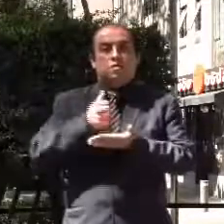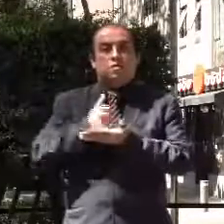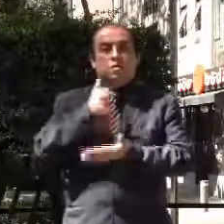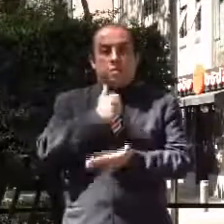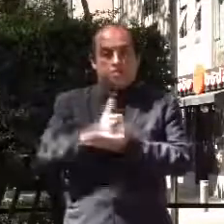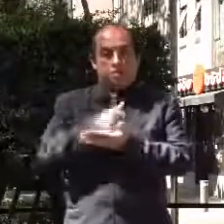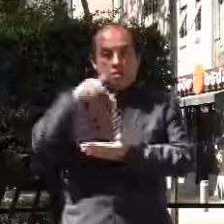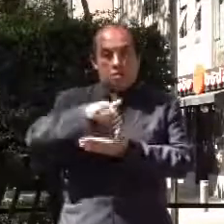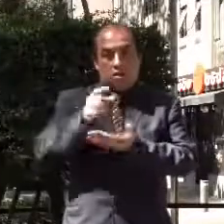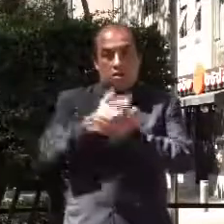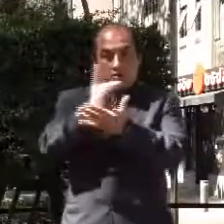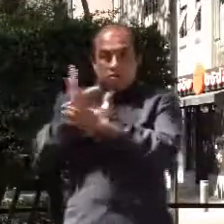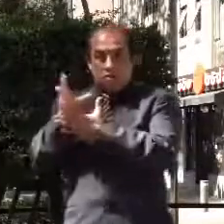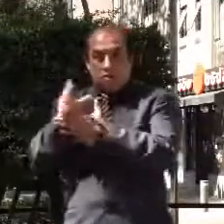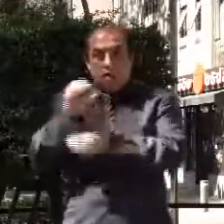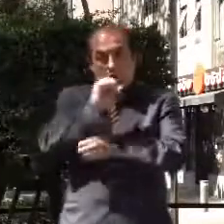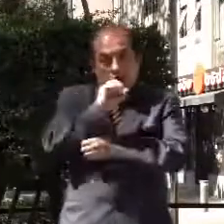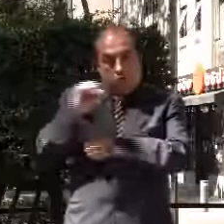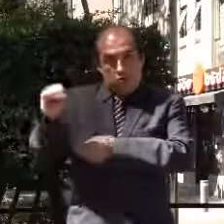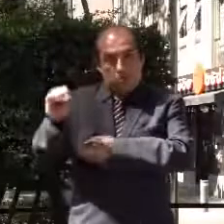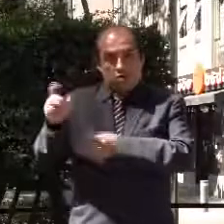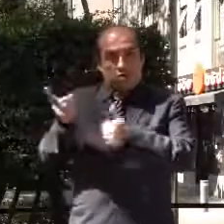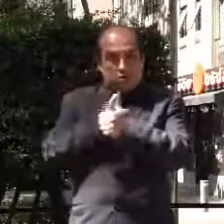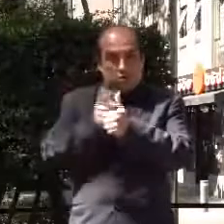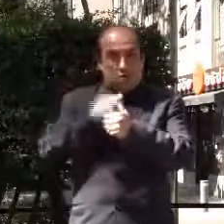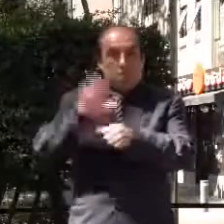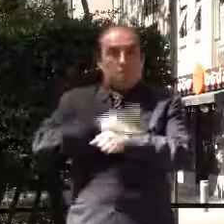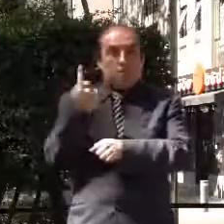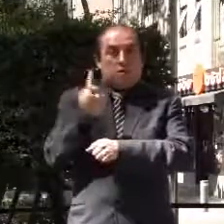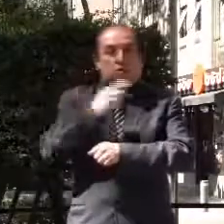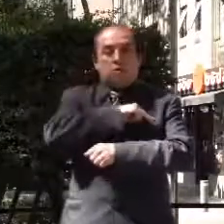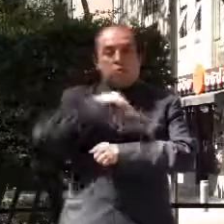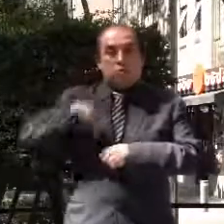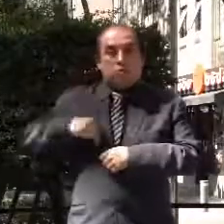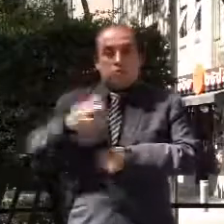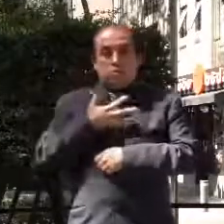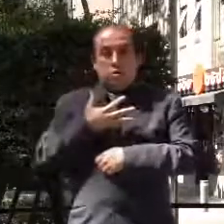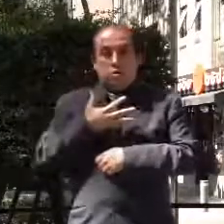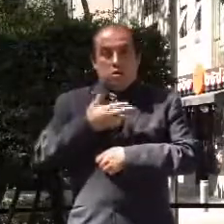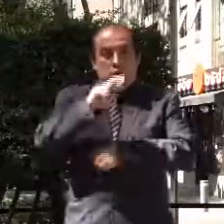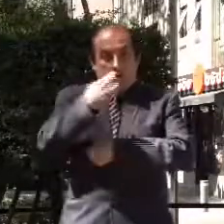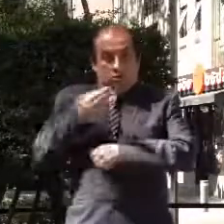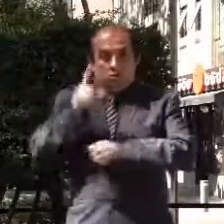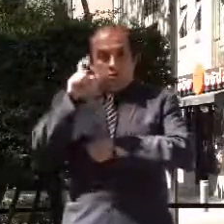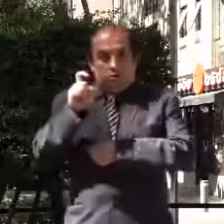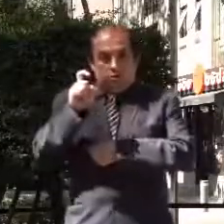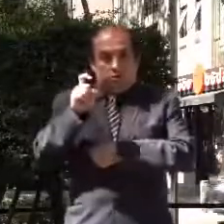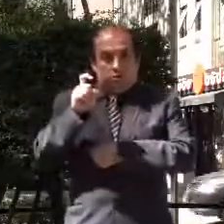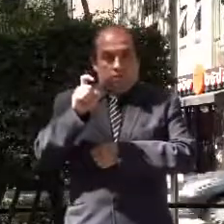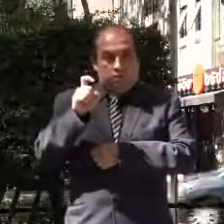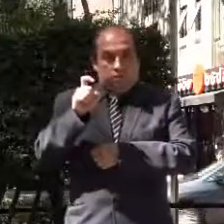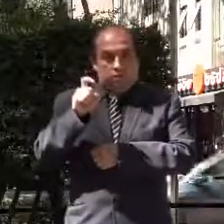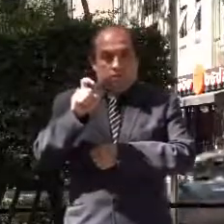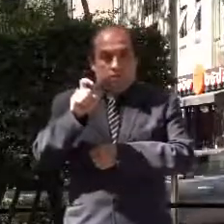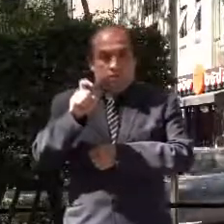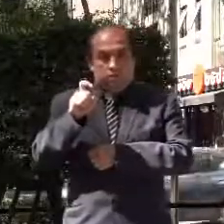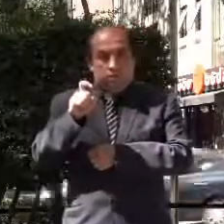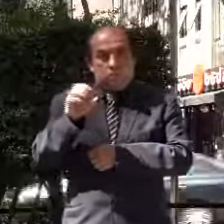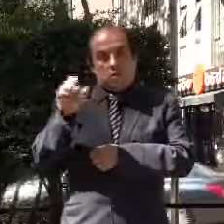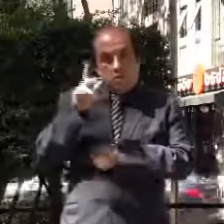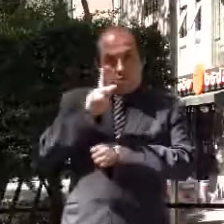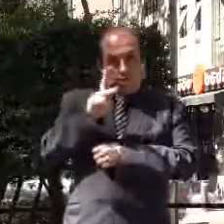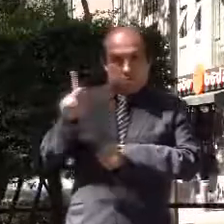distribuye al oriente principalmente porque nosotros tenemos o recibimos agua prácticamente del